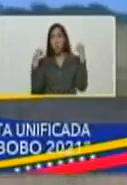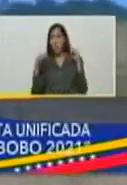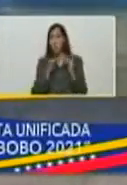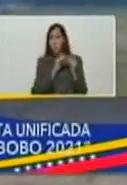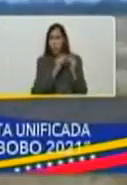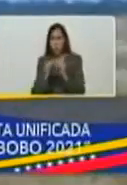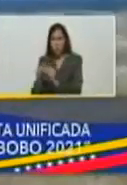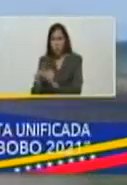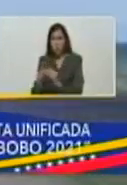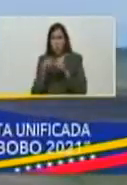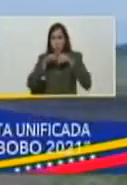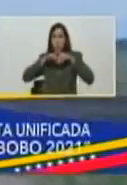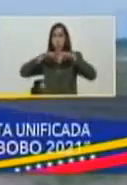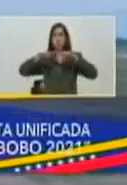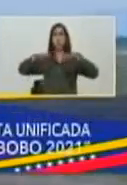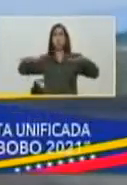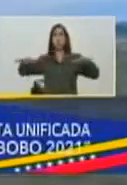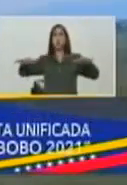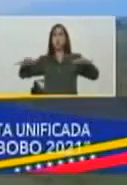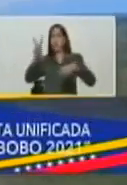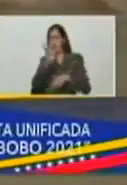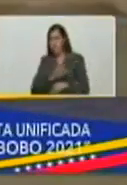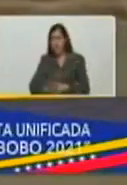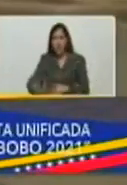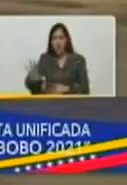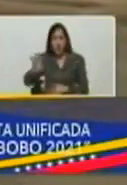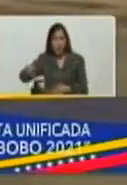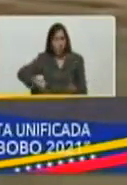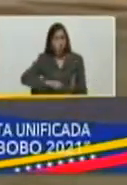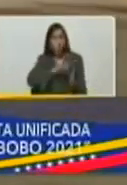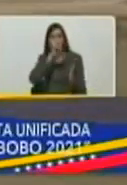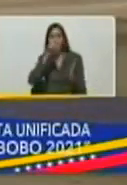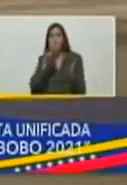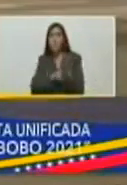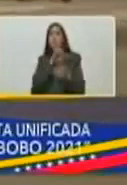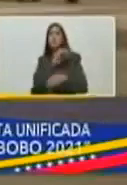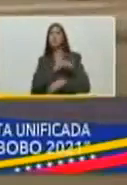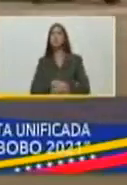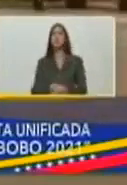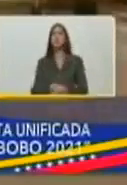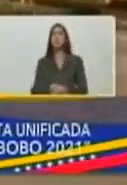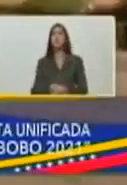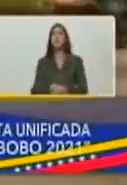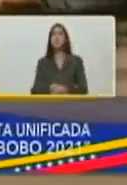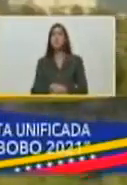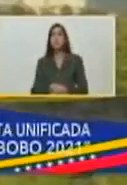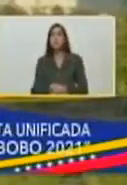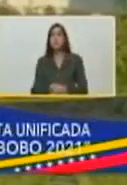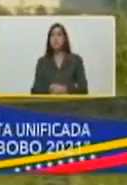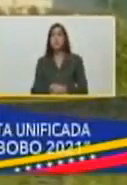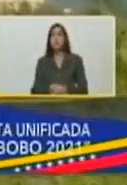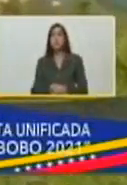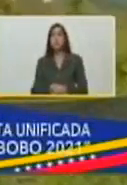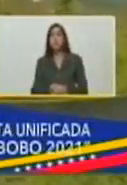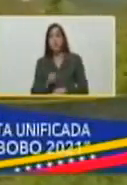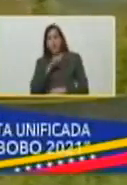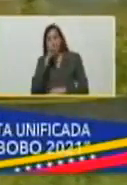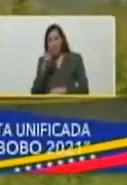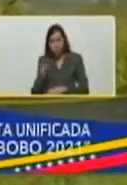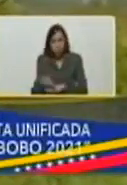se extendió a lo largo de todo el país. Todo el país, como usted, con la inquietud que usted tenía, con